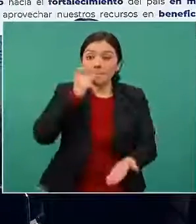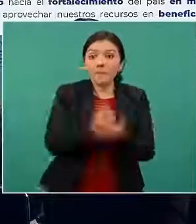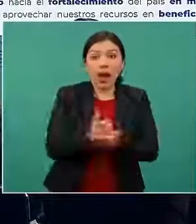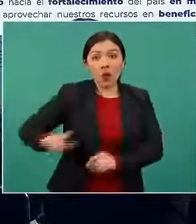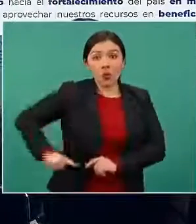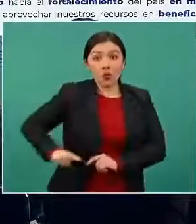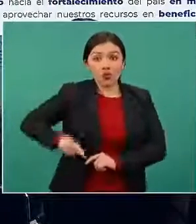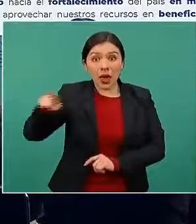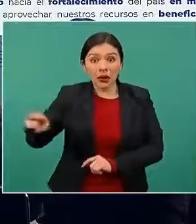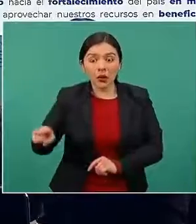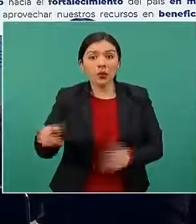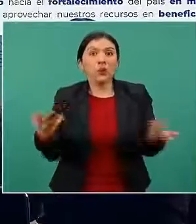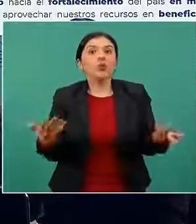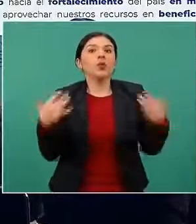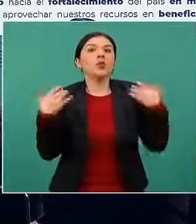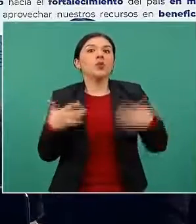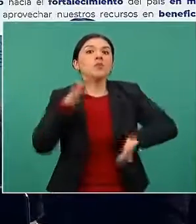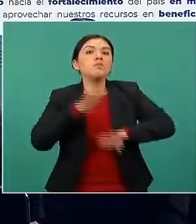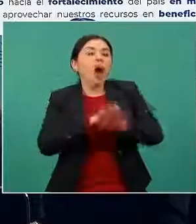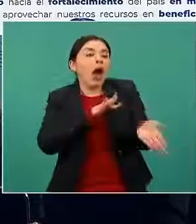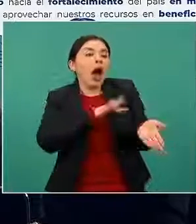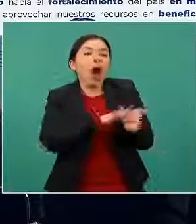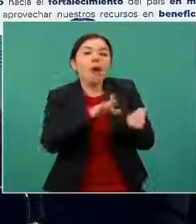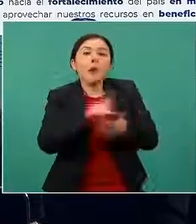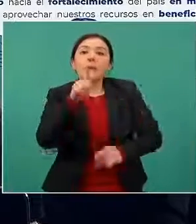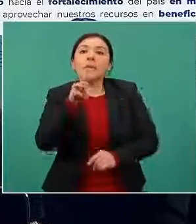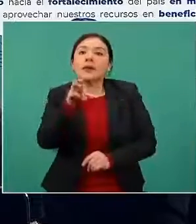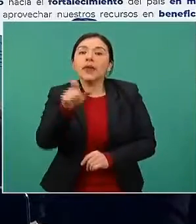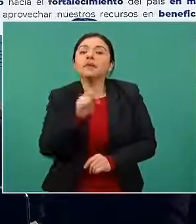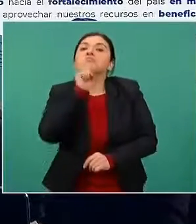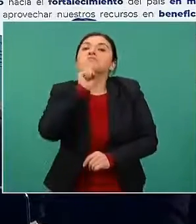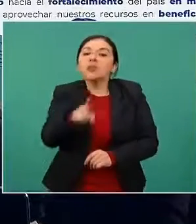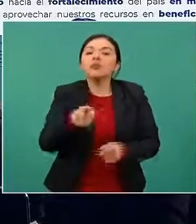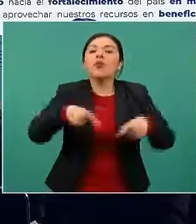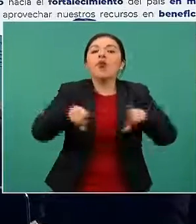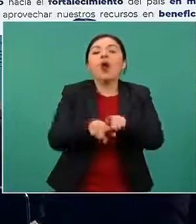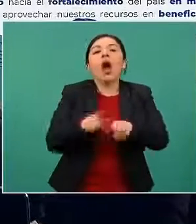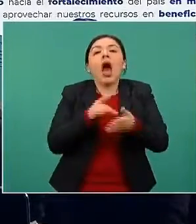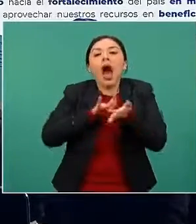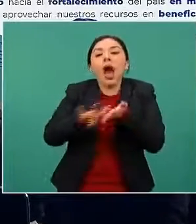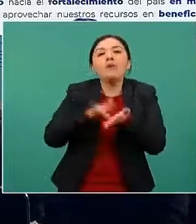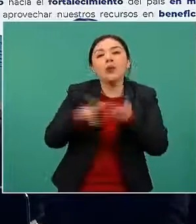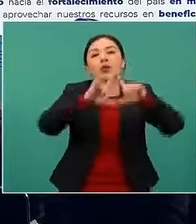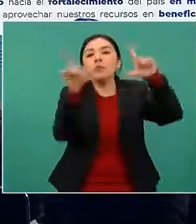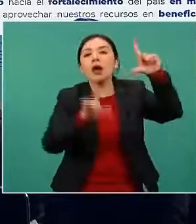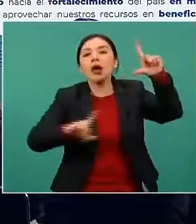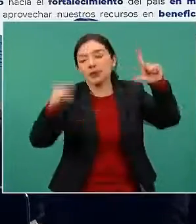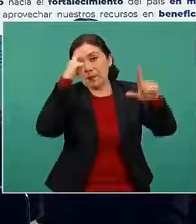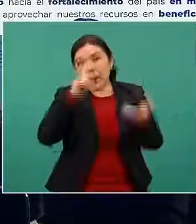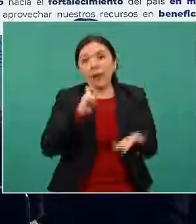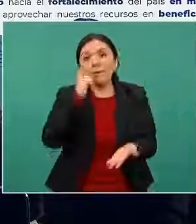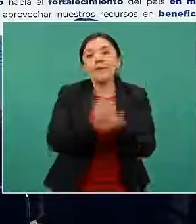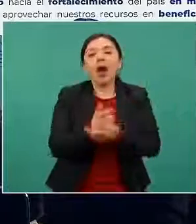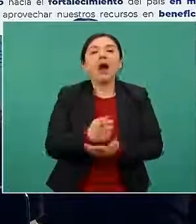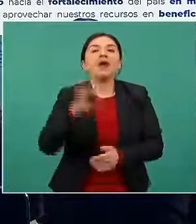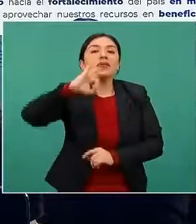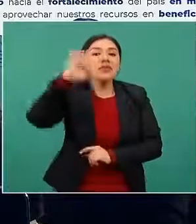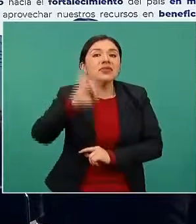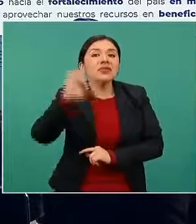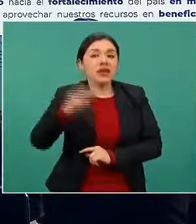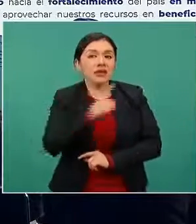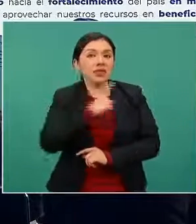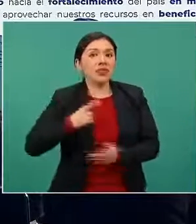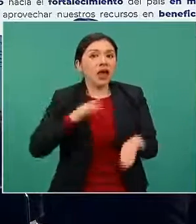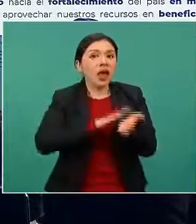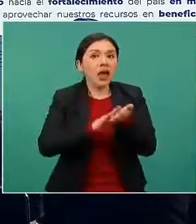reducción sustancial para Pemex, pero no para Pemex, para el país, en cuanto al pago de los impuestos, de los